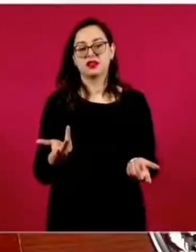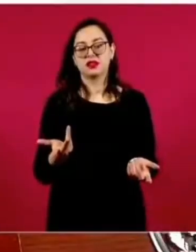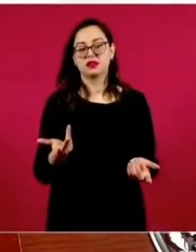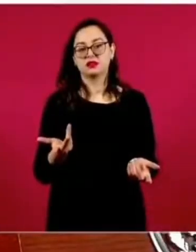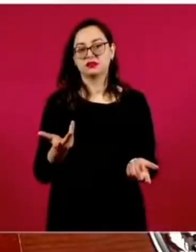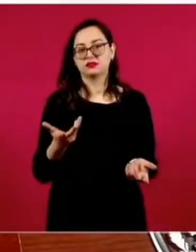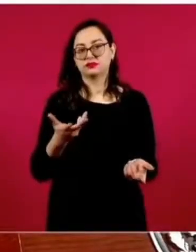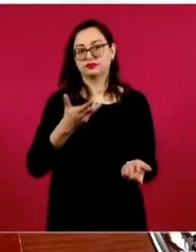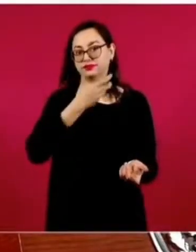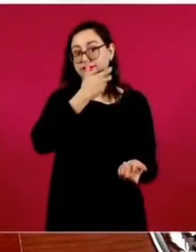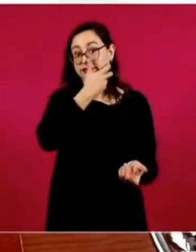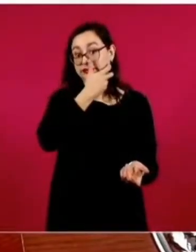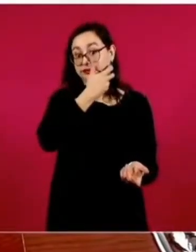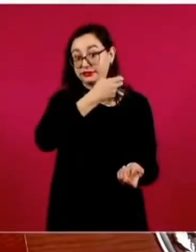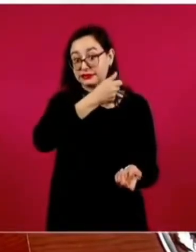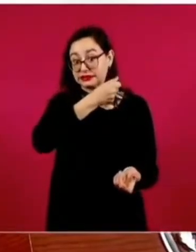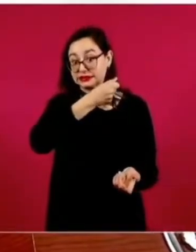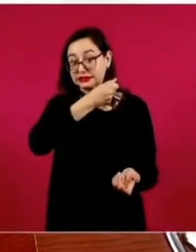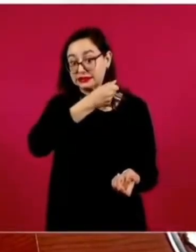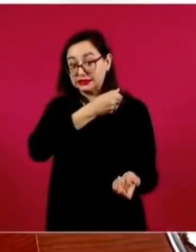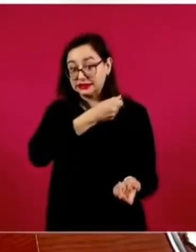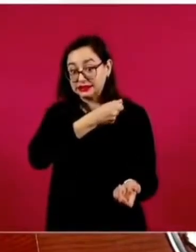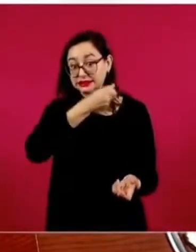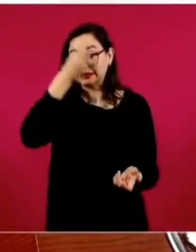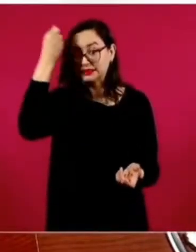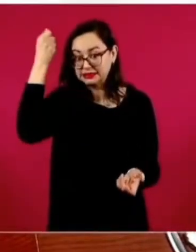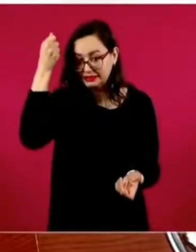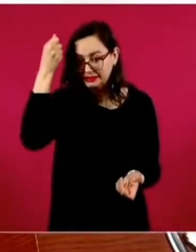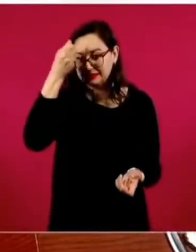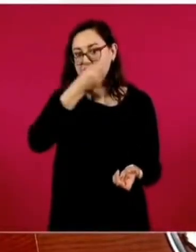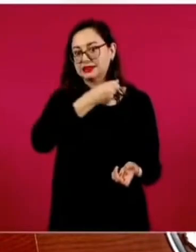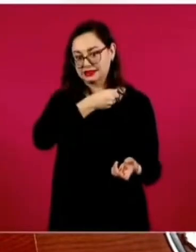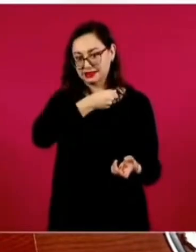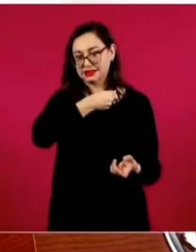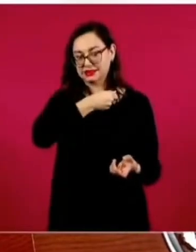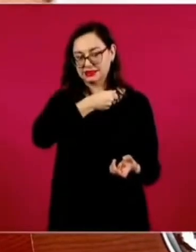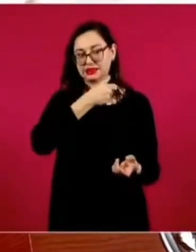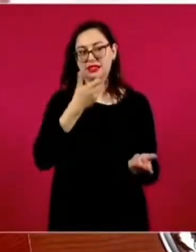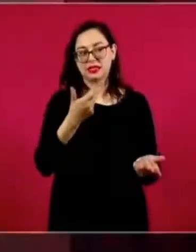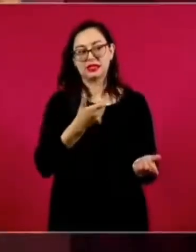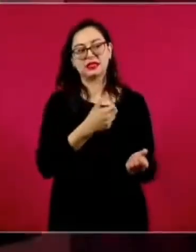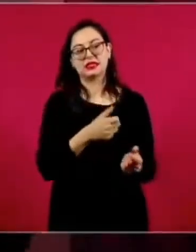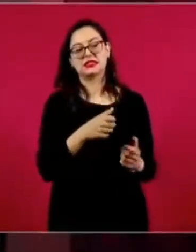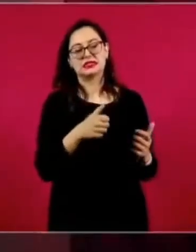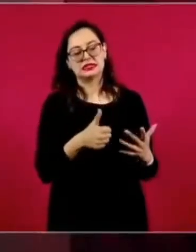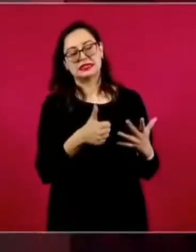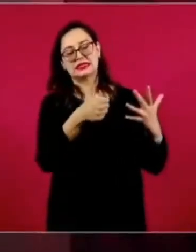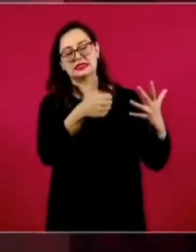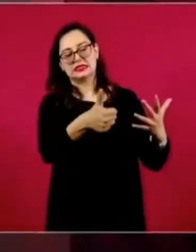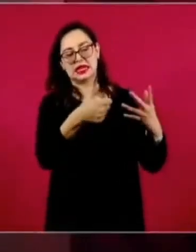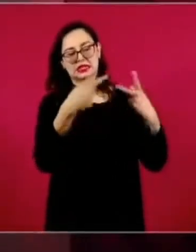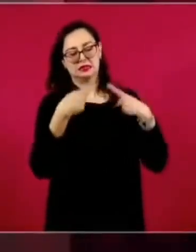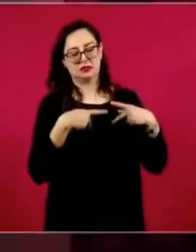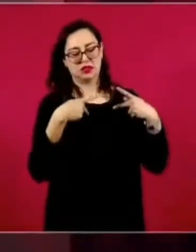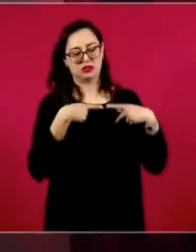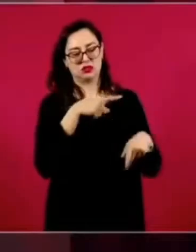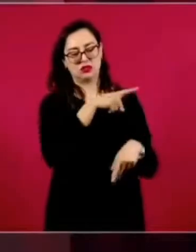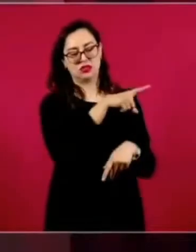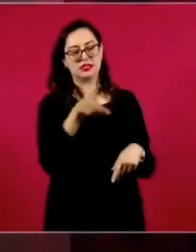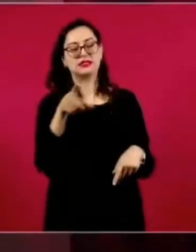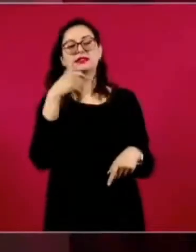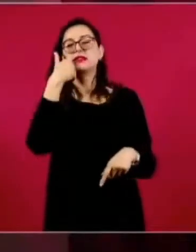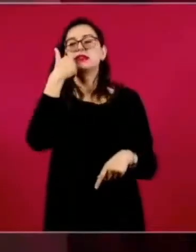habían 5 o 6 que querían, como acababa de